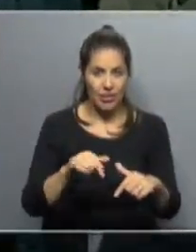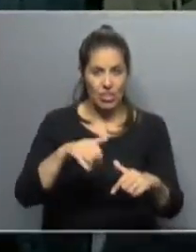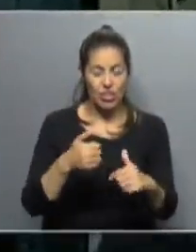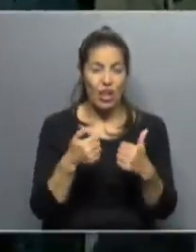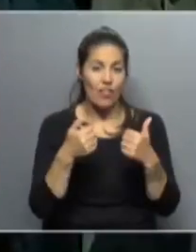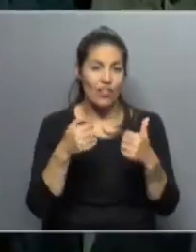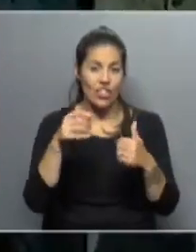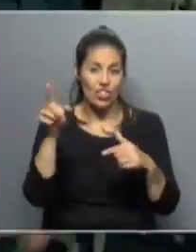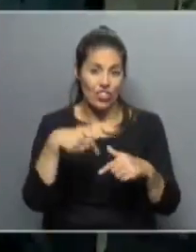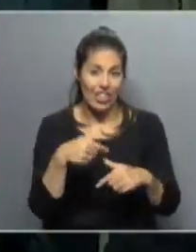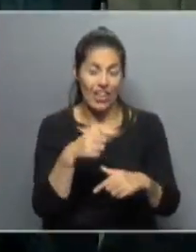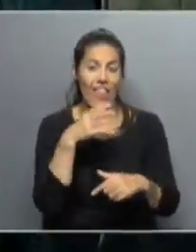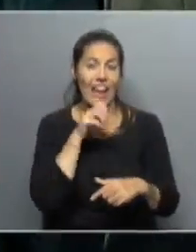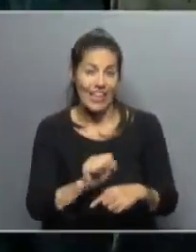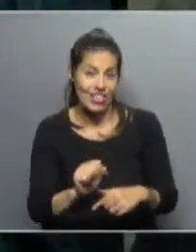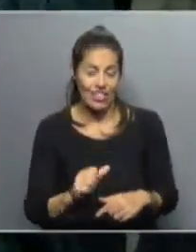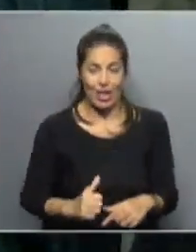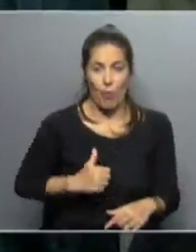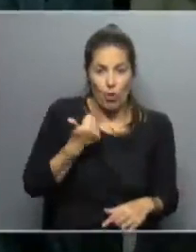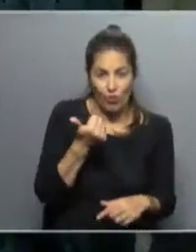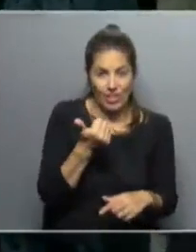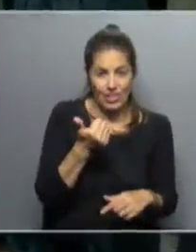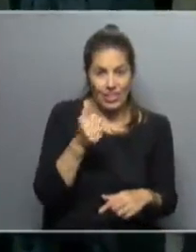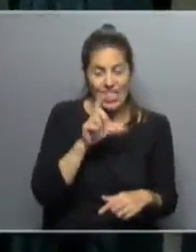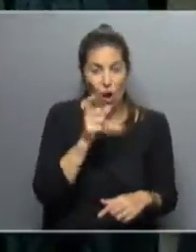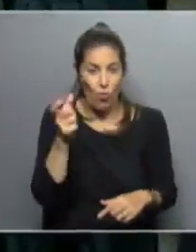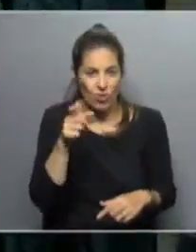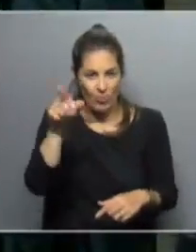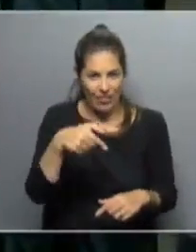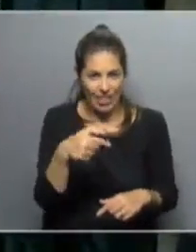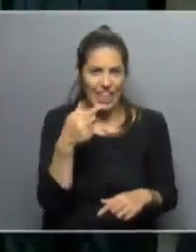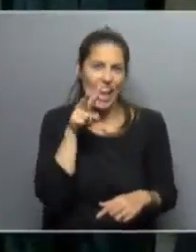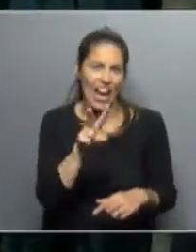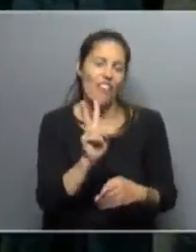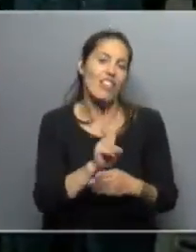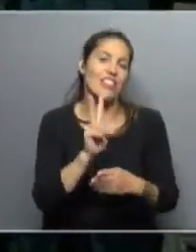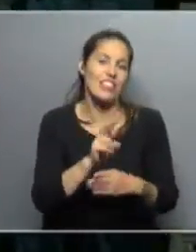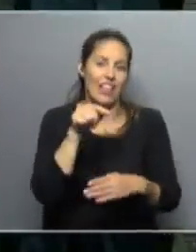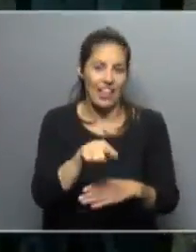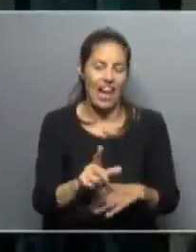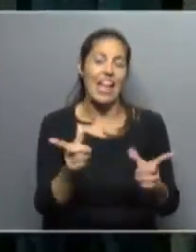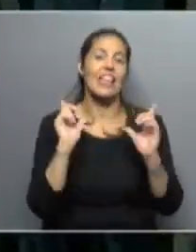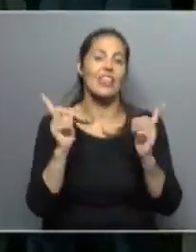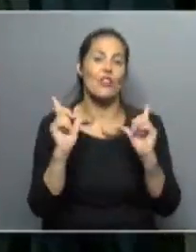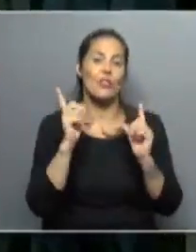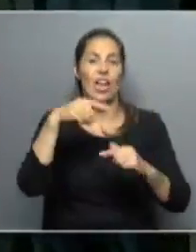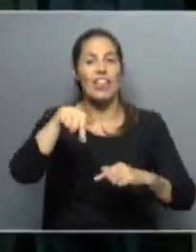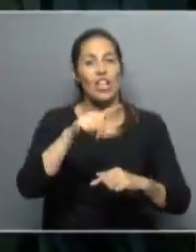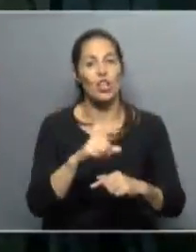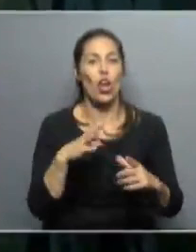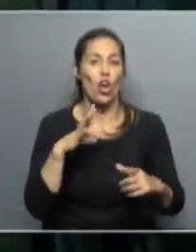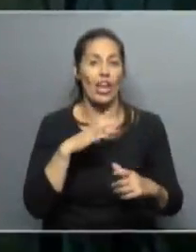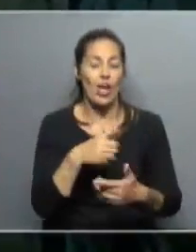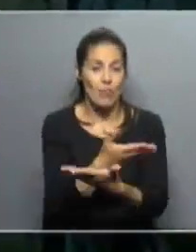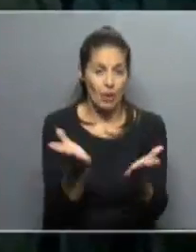viene Reyes. Aprovechen esa excusa para venir a darse una vueltita por acá y disfrutar de todo lo que tienen